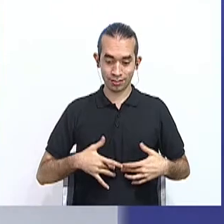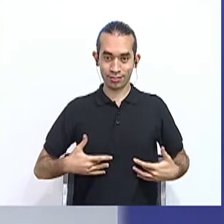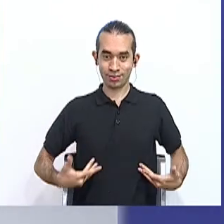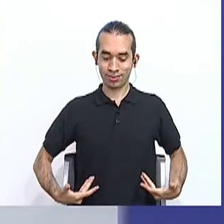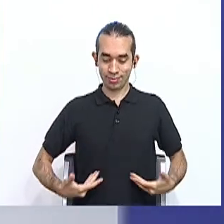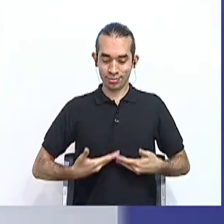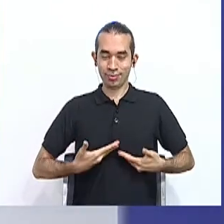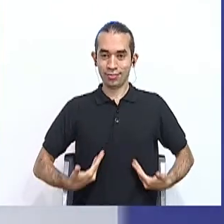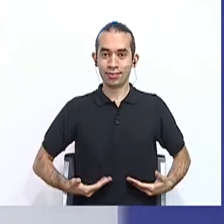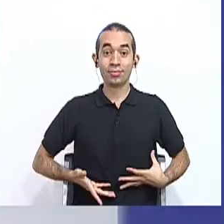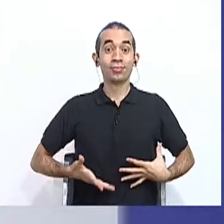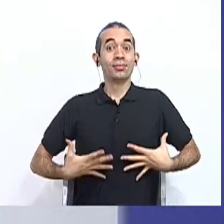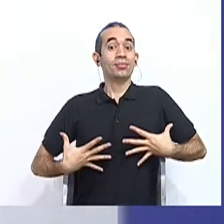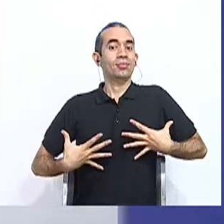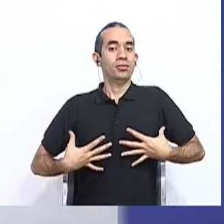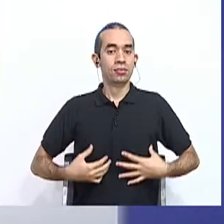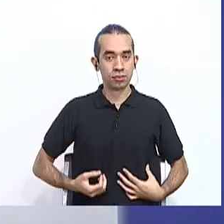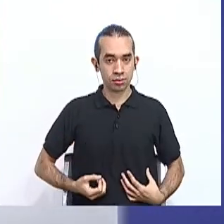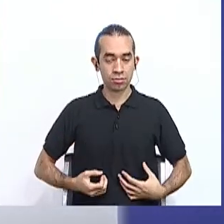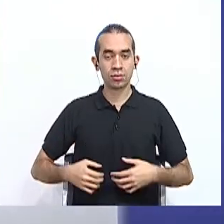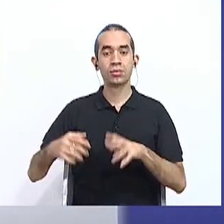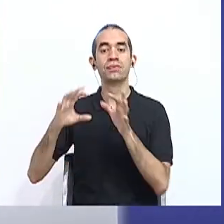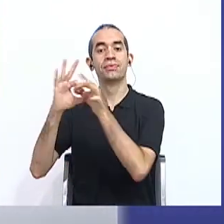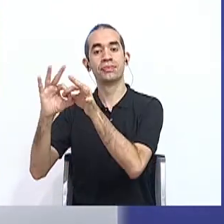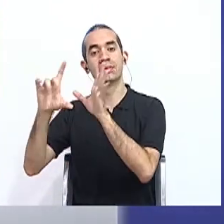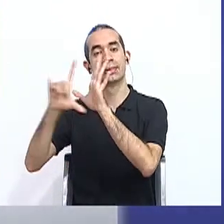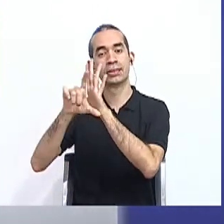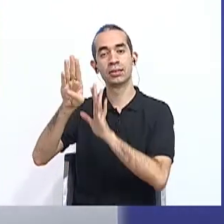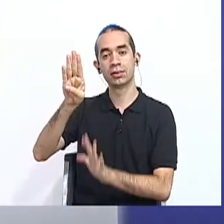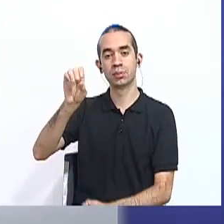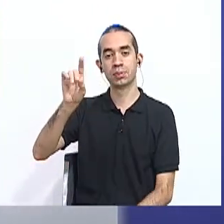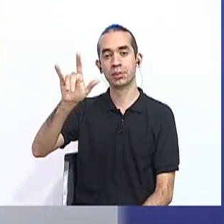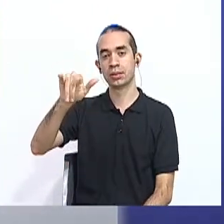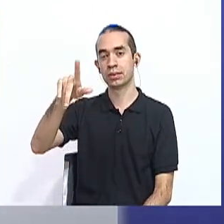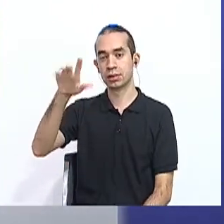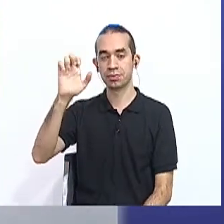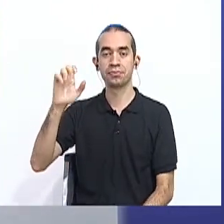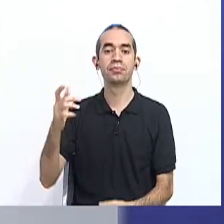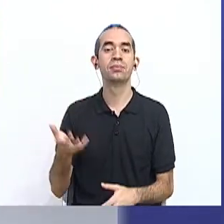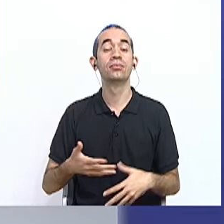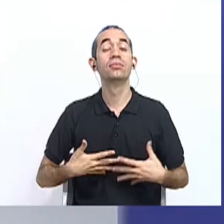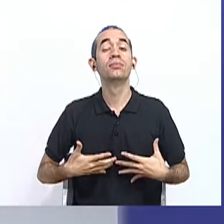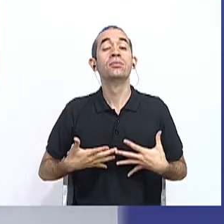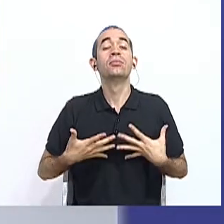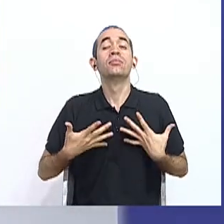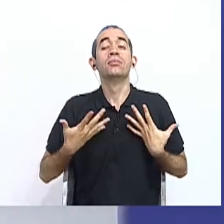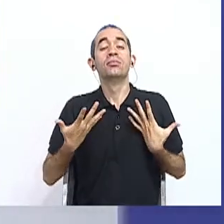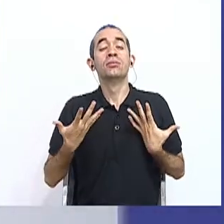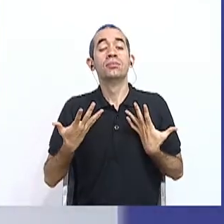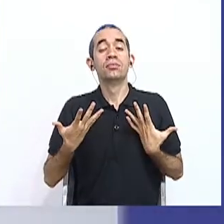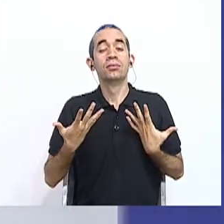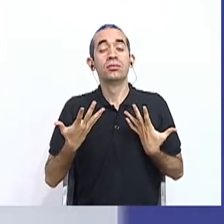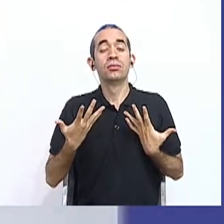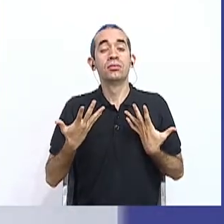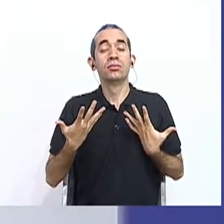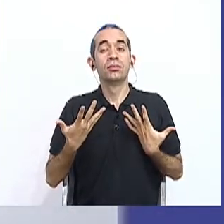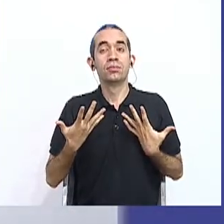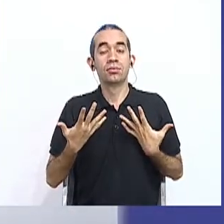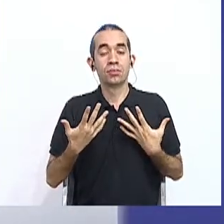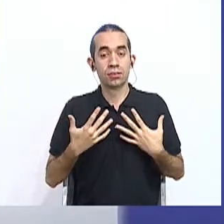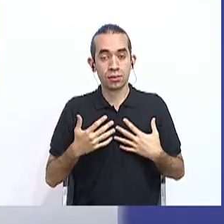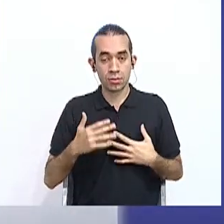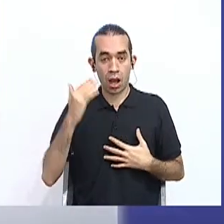diafragmática mediante la ley de Boyle? ¿Qué pasa cuando respiramos, cuando inhalamos y lo hacemos, como les